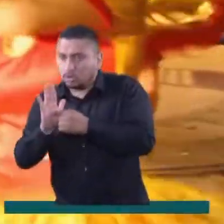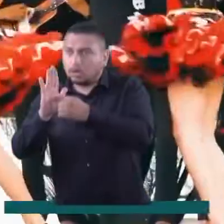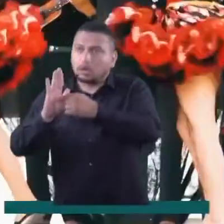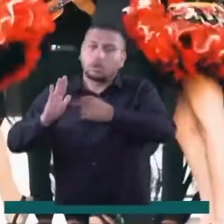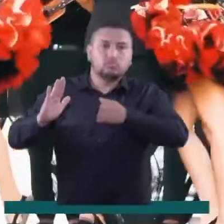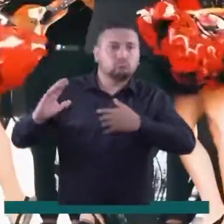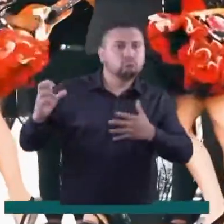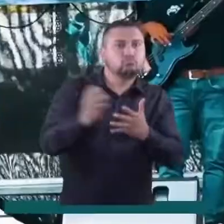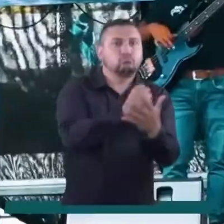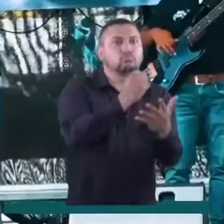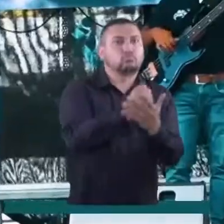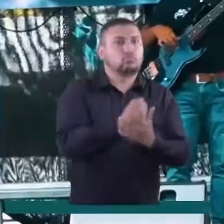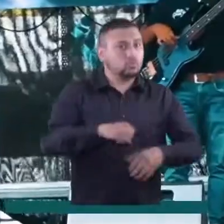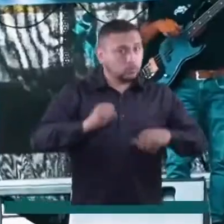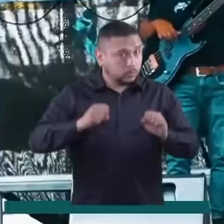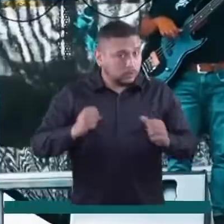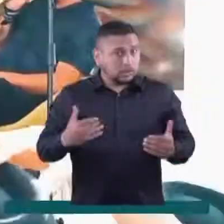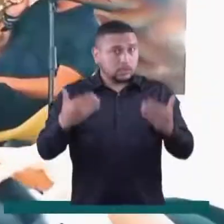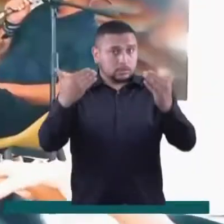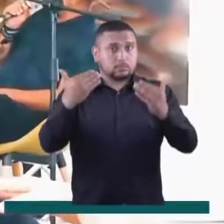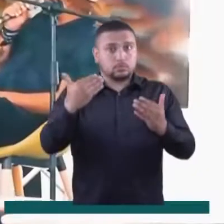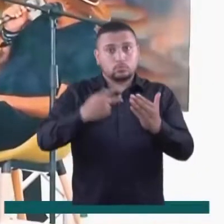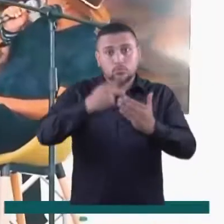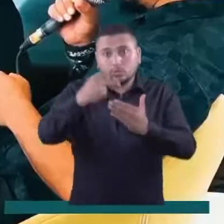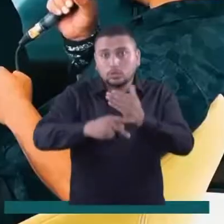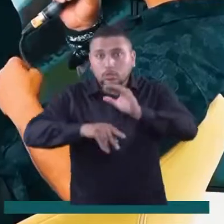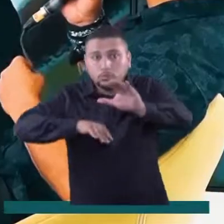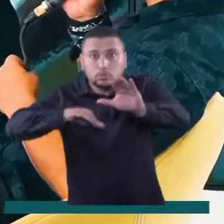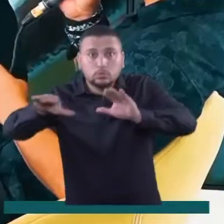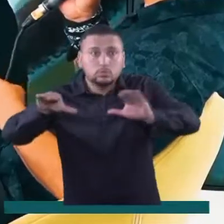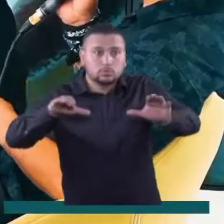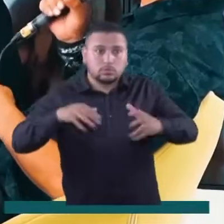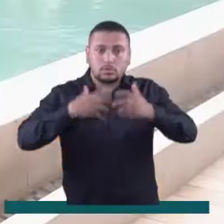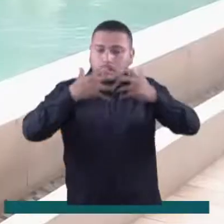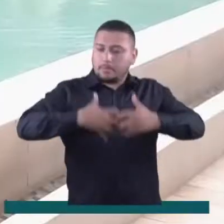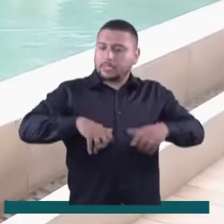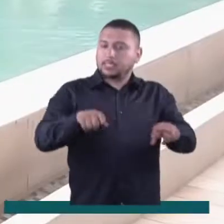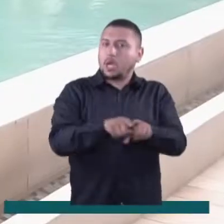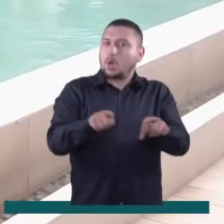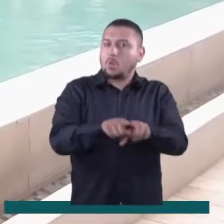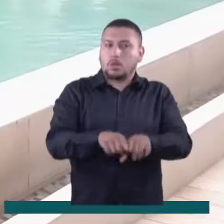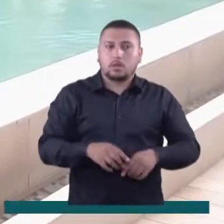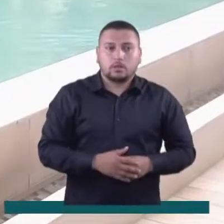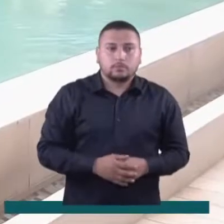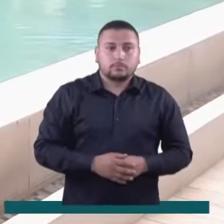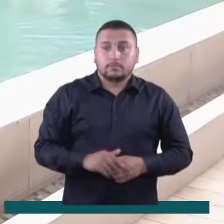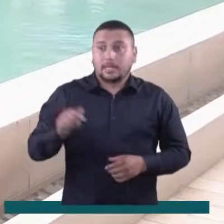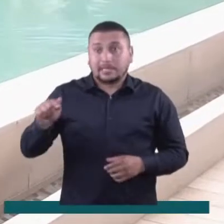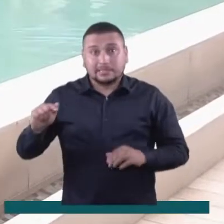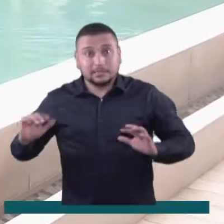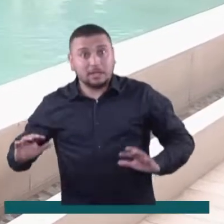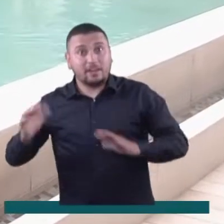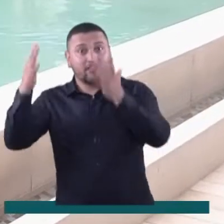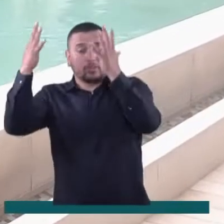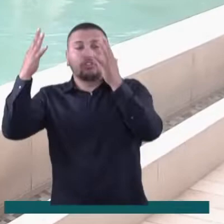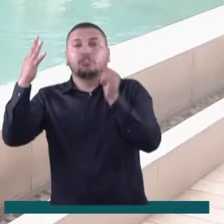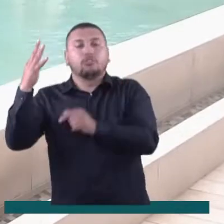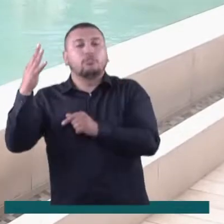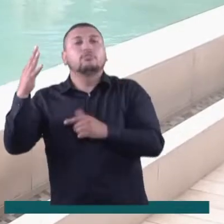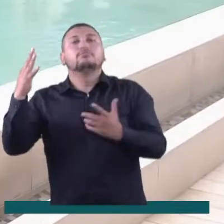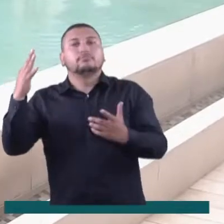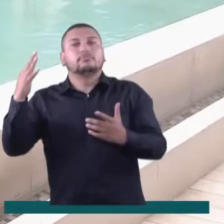escultura, de sus emprendimientos, pues hay una gran empresa. Un evento como Joropo Fest nos ayuda, uno, a